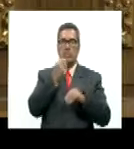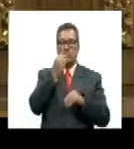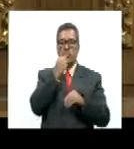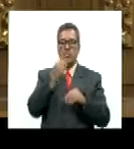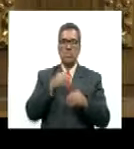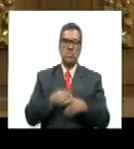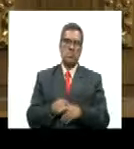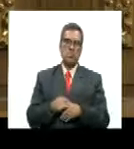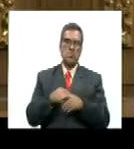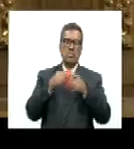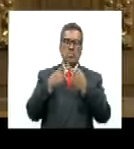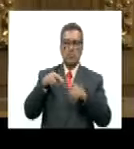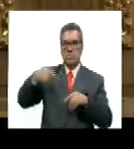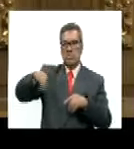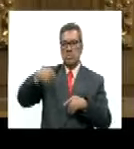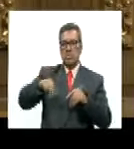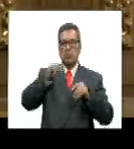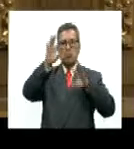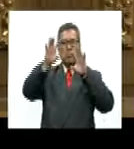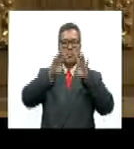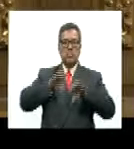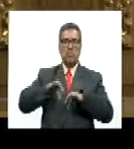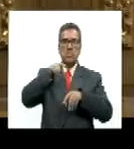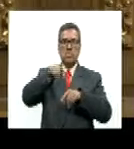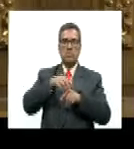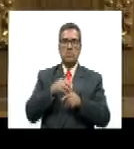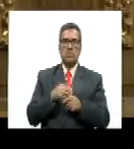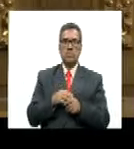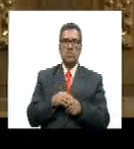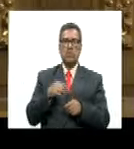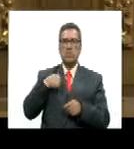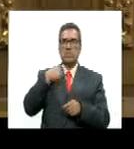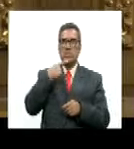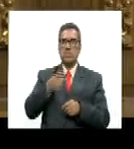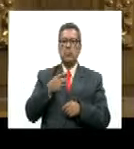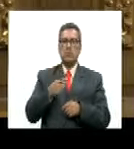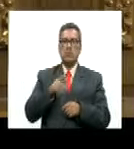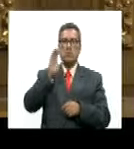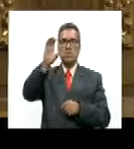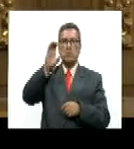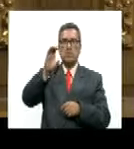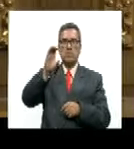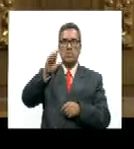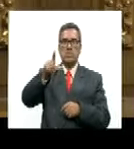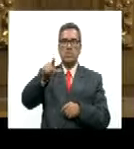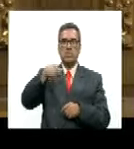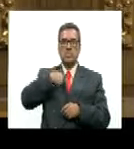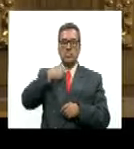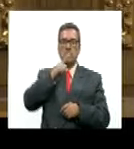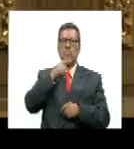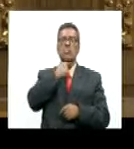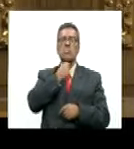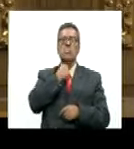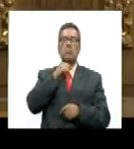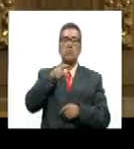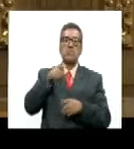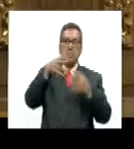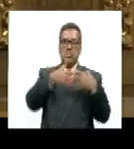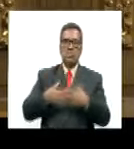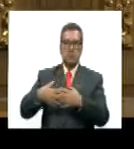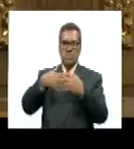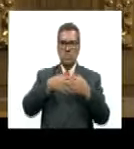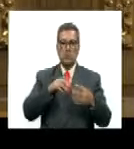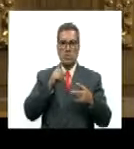típica de cada país, y mientras tanto dice países que nos caen mal. Entonces tocamos Estados